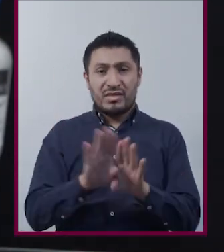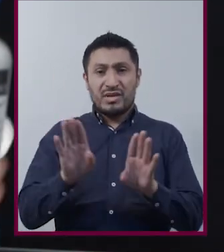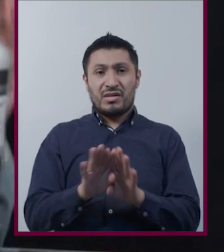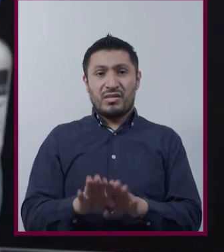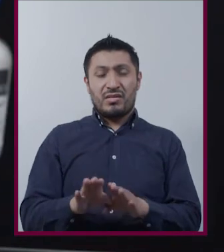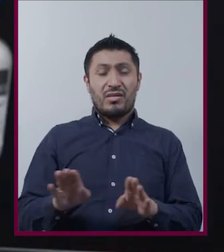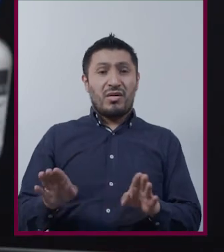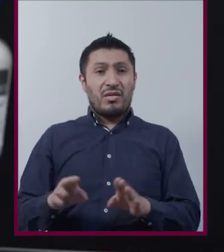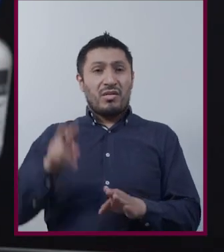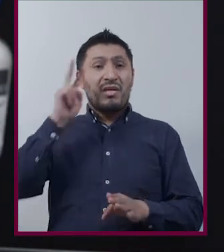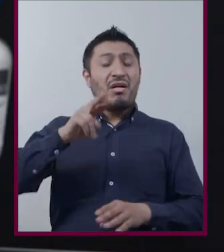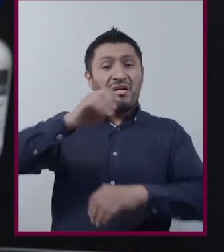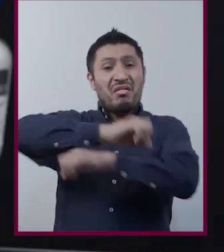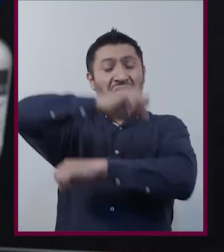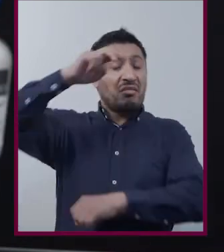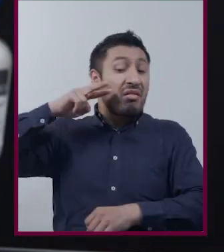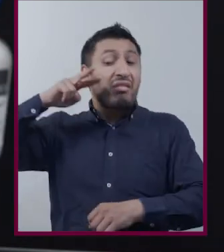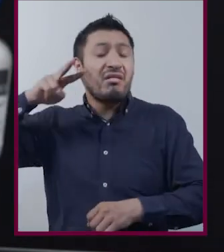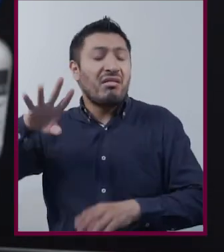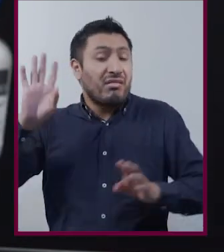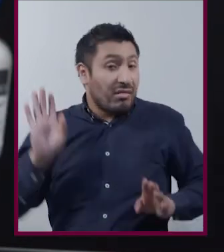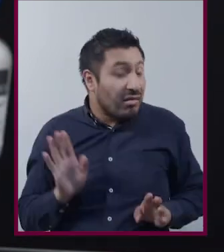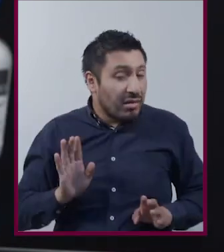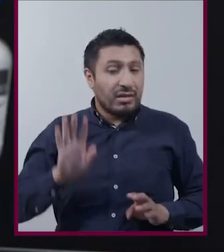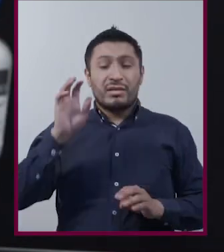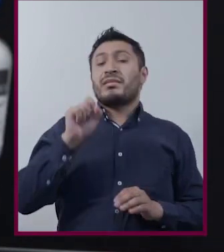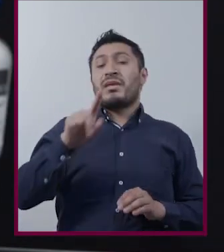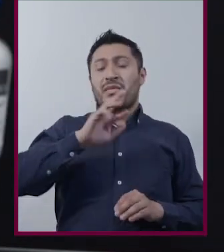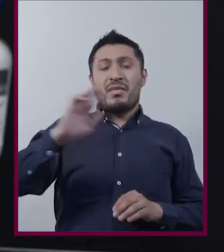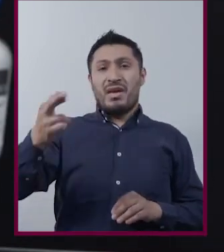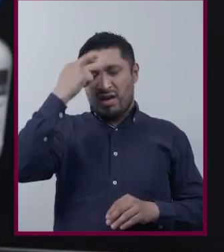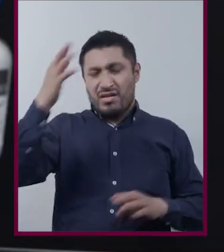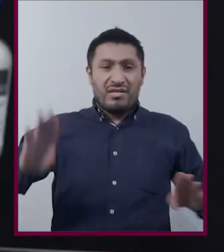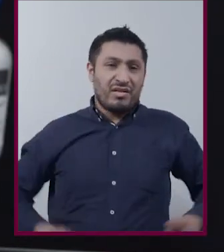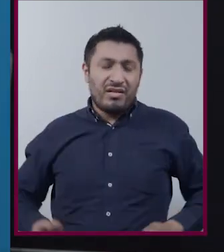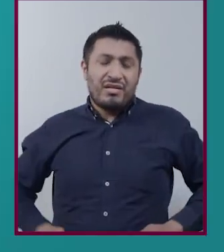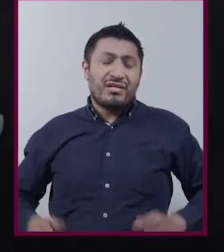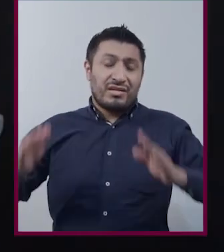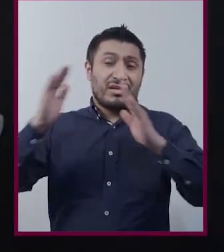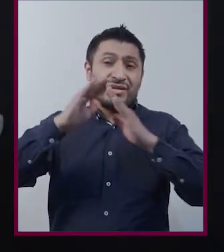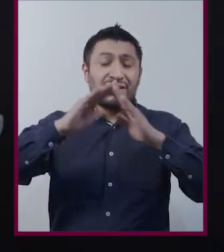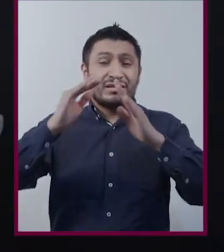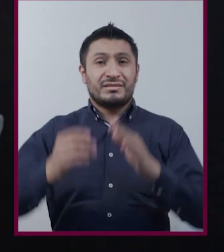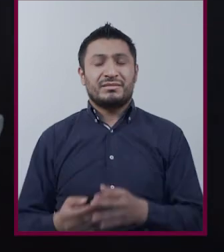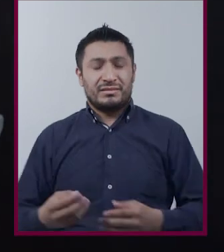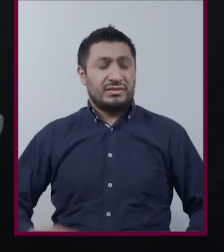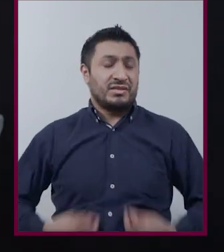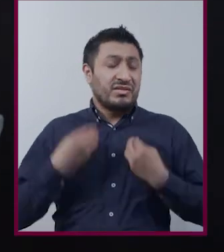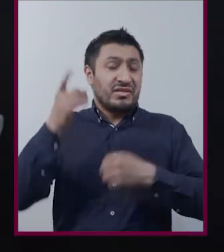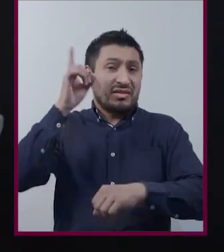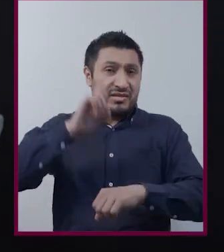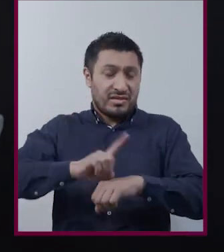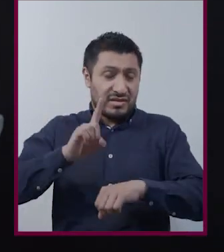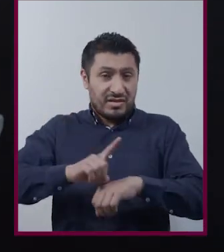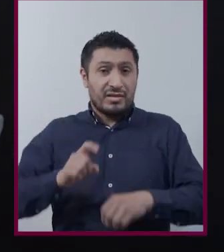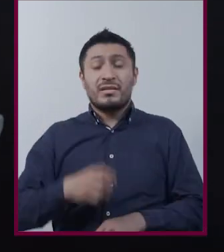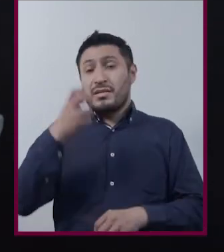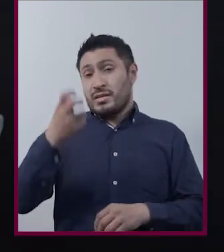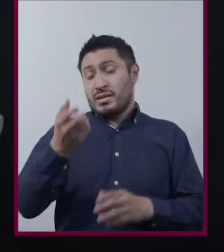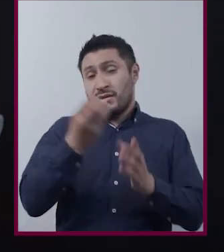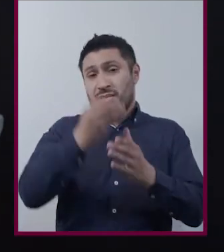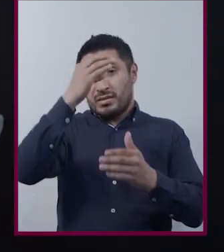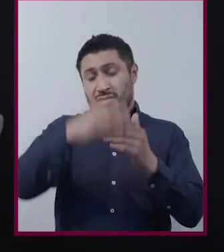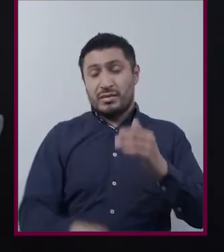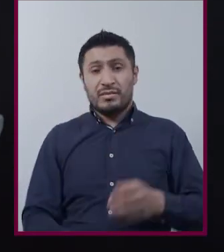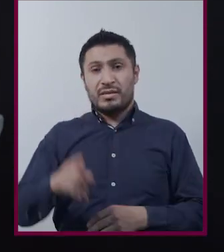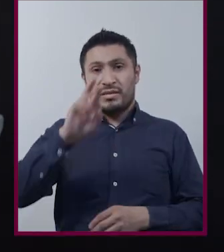esquinada y desde la ventana de una niña, nos lleva también a estos detalles domésticos. Con esto llegamos al final del programa. Recuerda